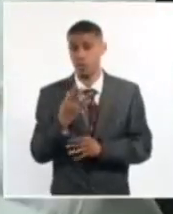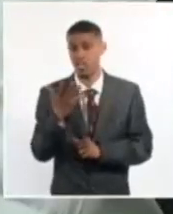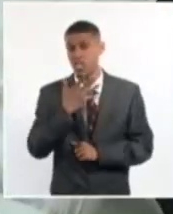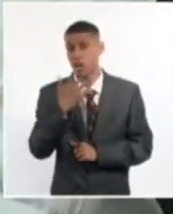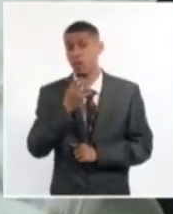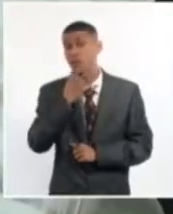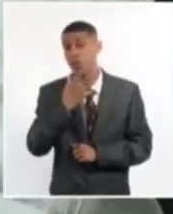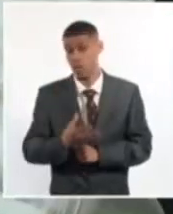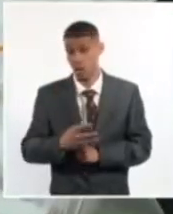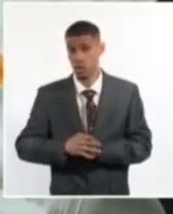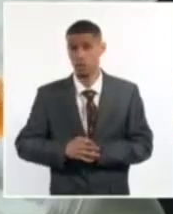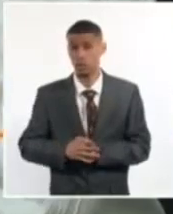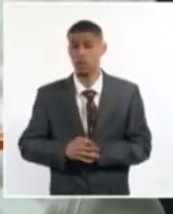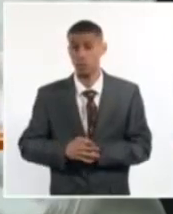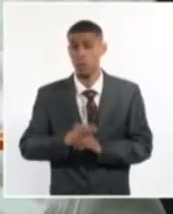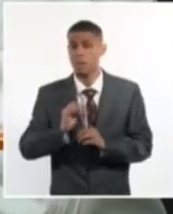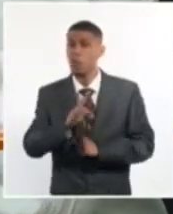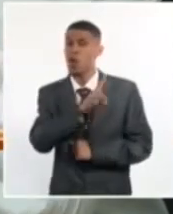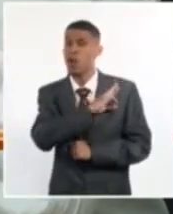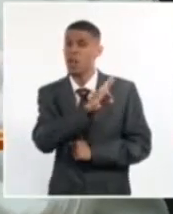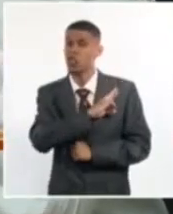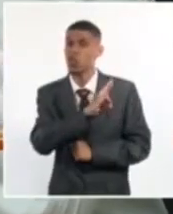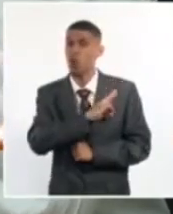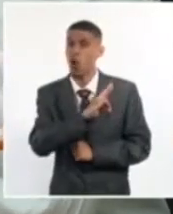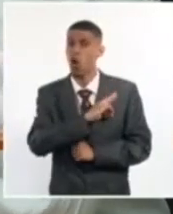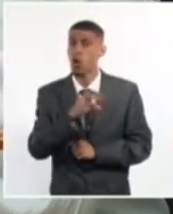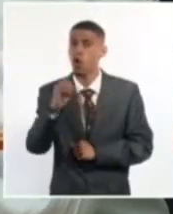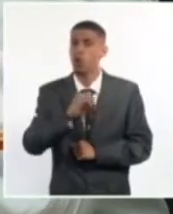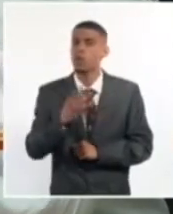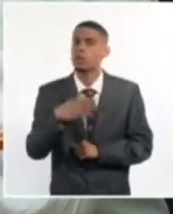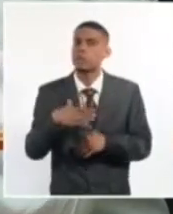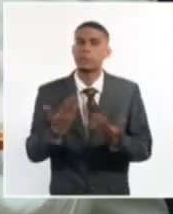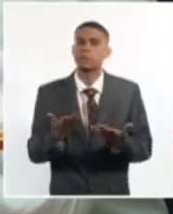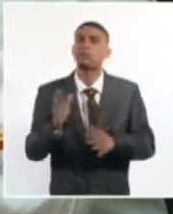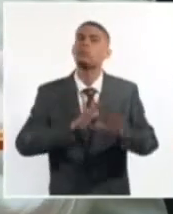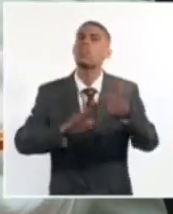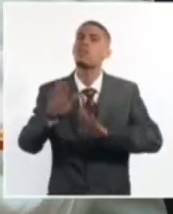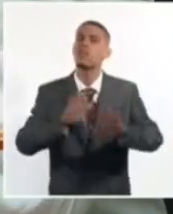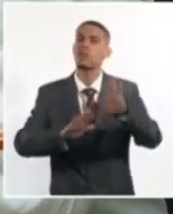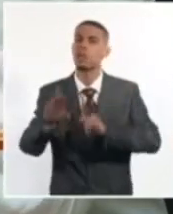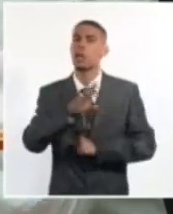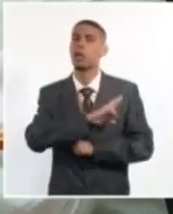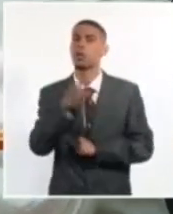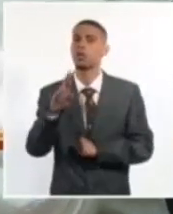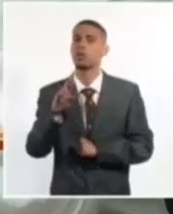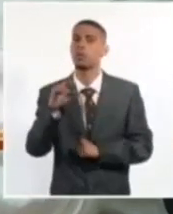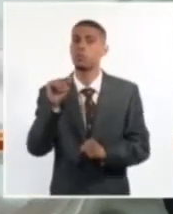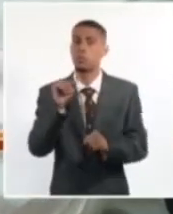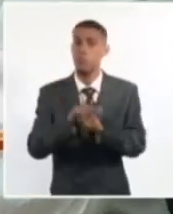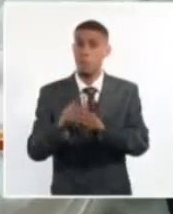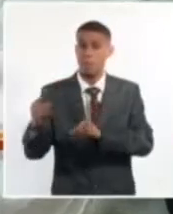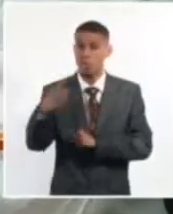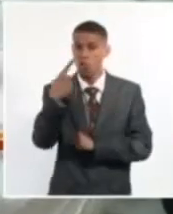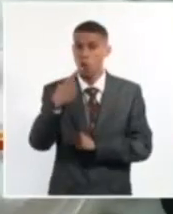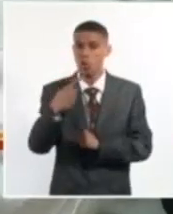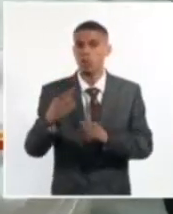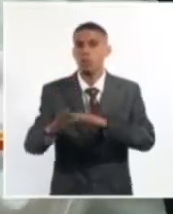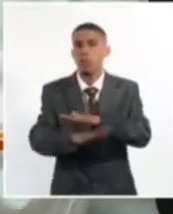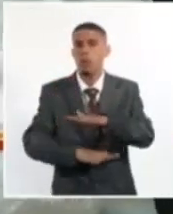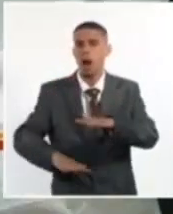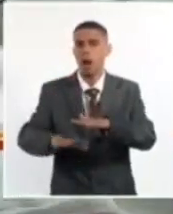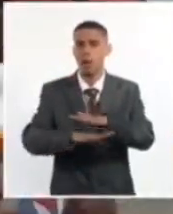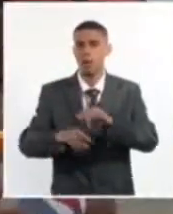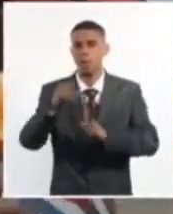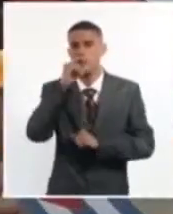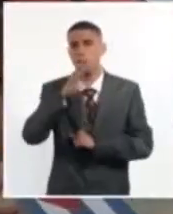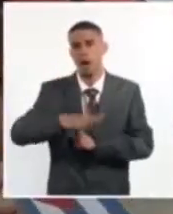Si bien la razón de ser de la organización, que es defender a la revolución desde nuestros barrios y comunidades, sigue siendo la misma y seguirá siendo la misma,